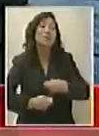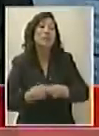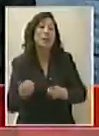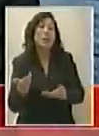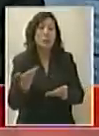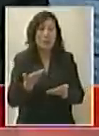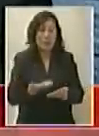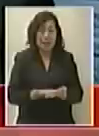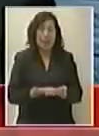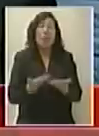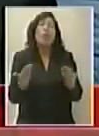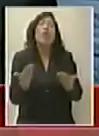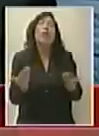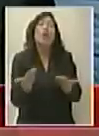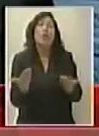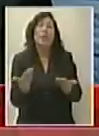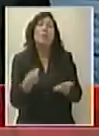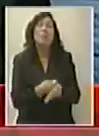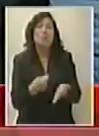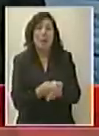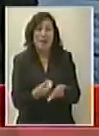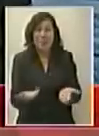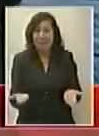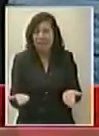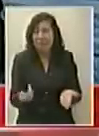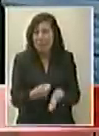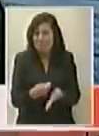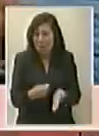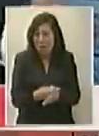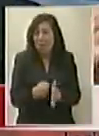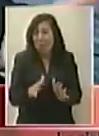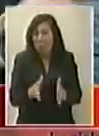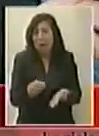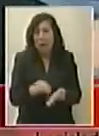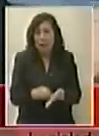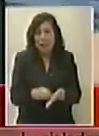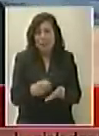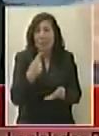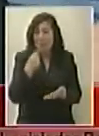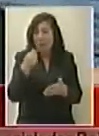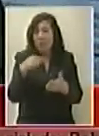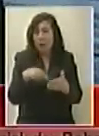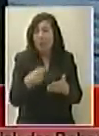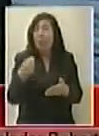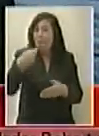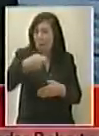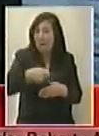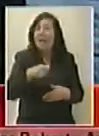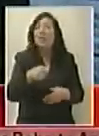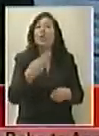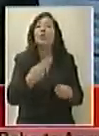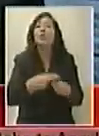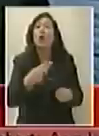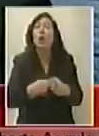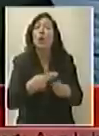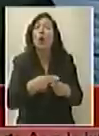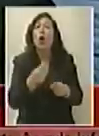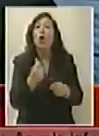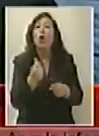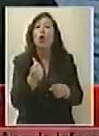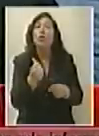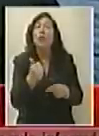recaudación de dónde paga paga Pues precisamente de esos de esos fondos de esos aportes a eso se llama costo